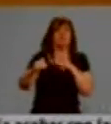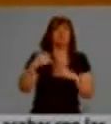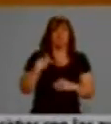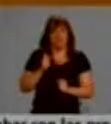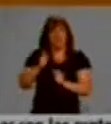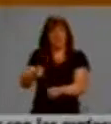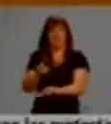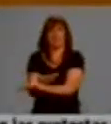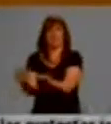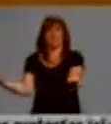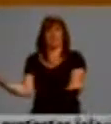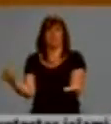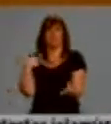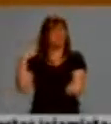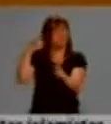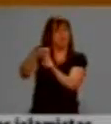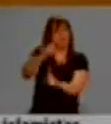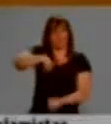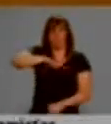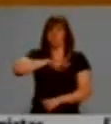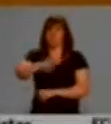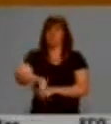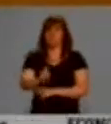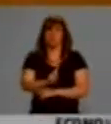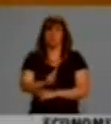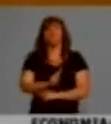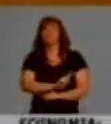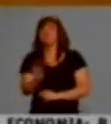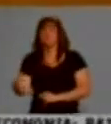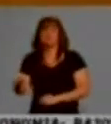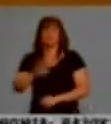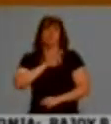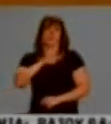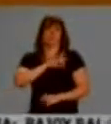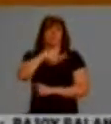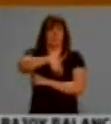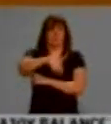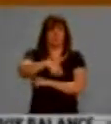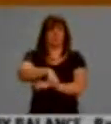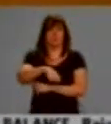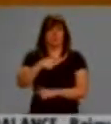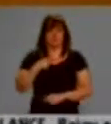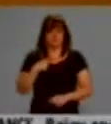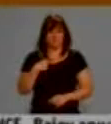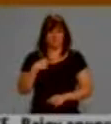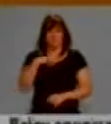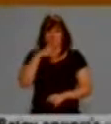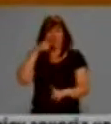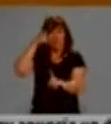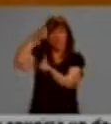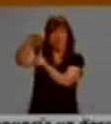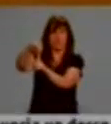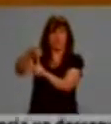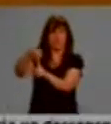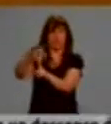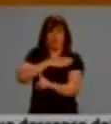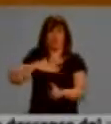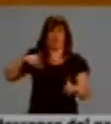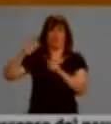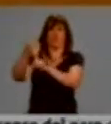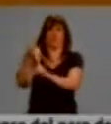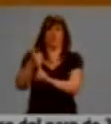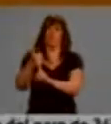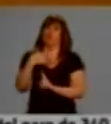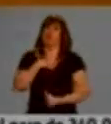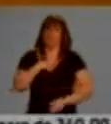Y este no es nuestro objetivo. Pero tampoco, señor presidente, en nombre de este objetivo puede hacerse, como lo ha hecho